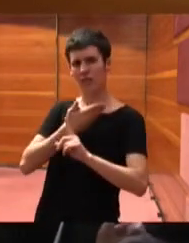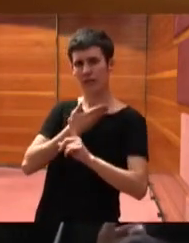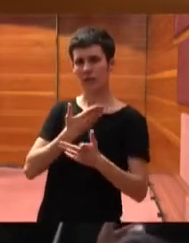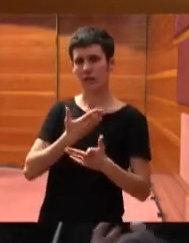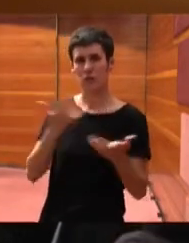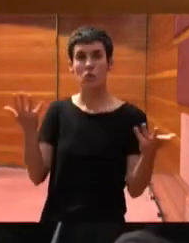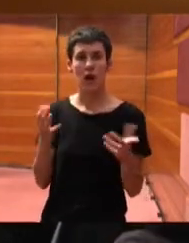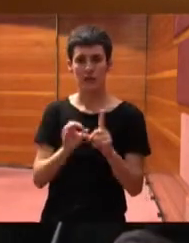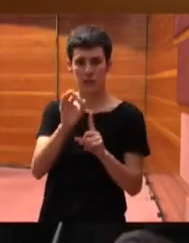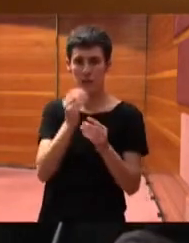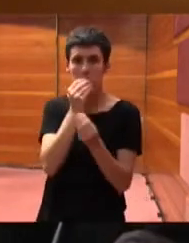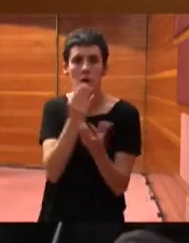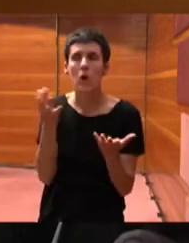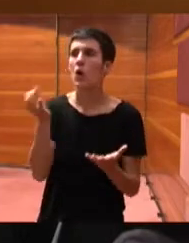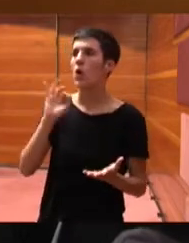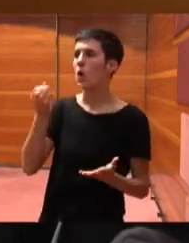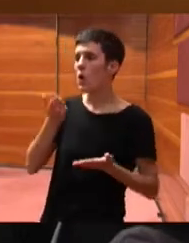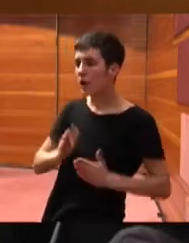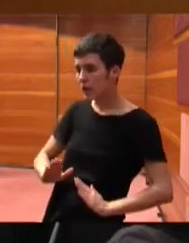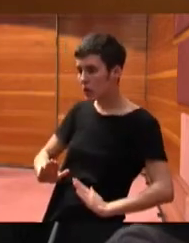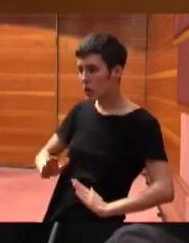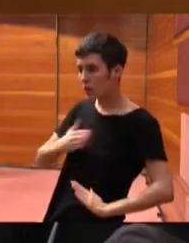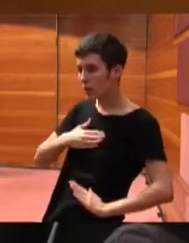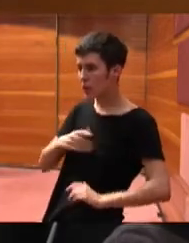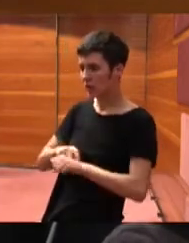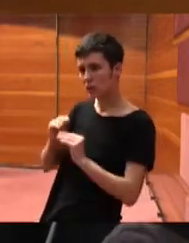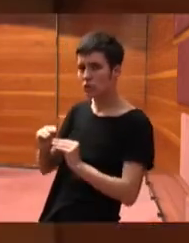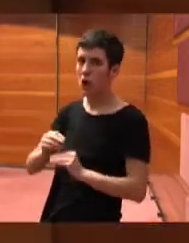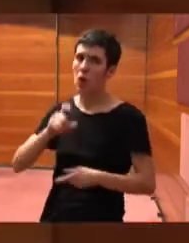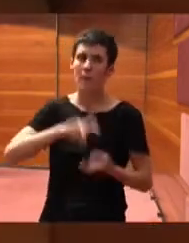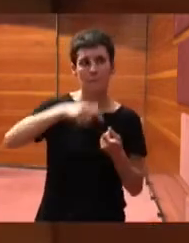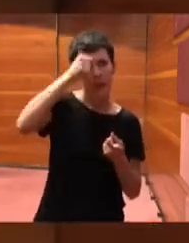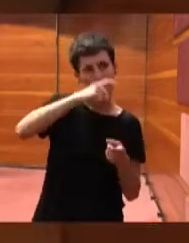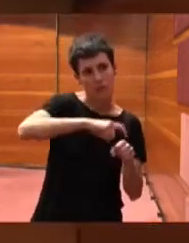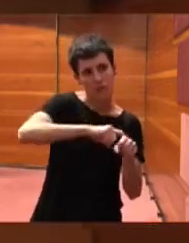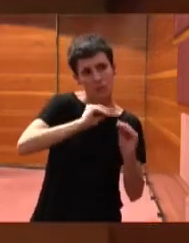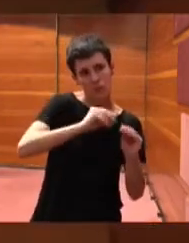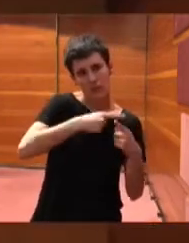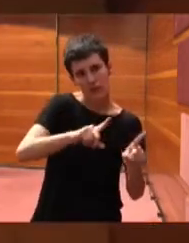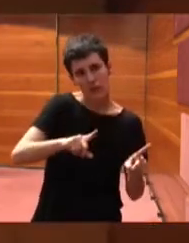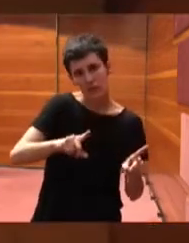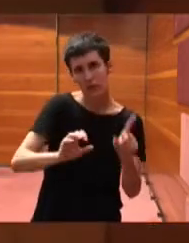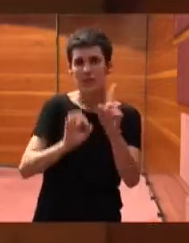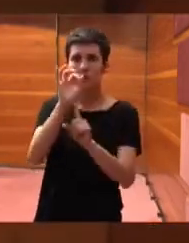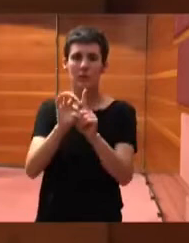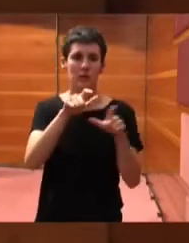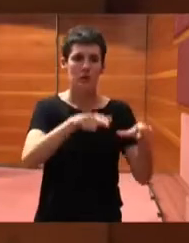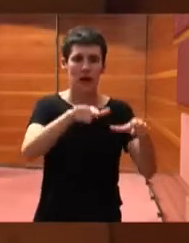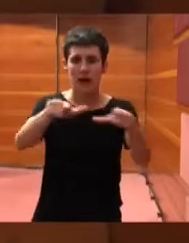es la que necesito? Y si mi hijo tiene otras características o mi marido es de forma diferente, ¿qué temperatura tengo que poner en cada